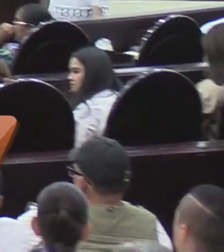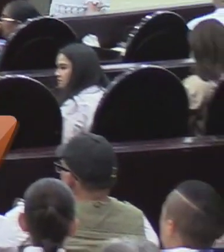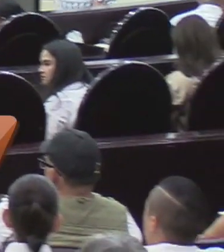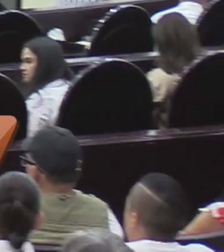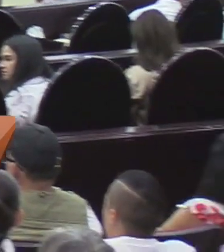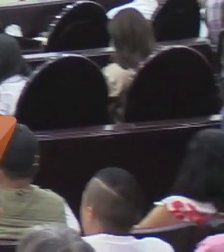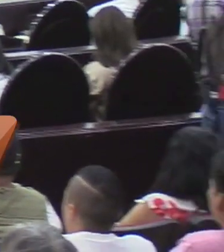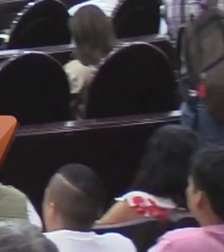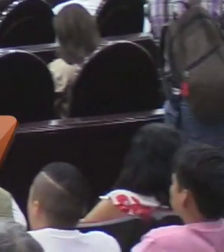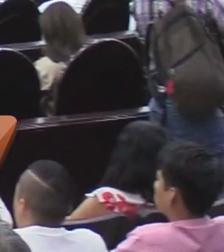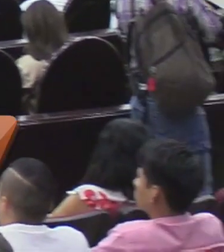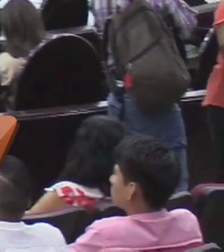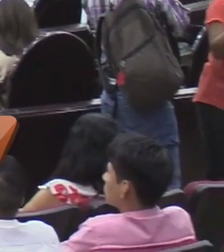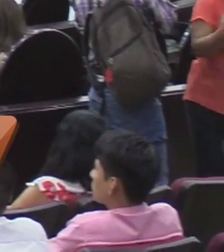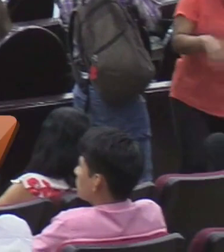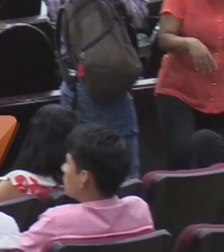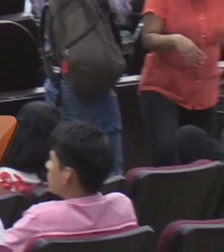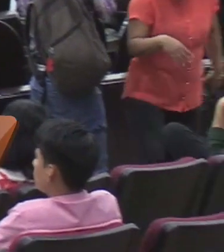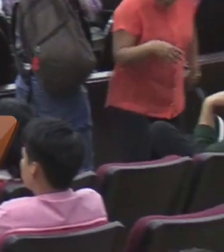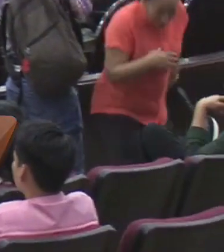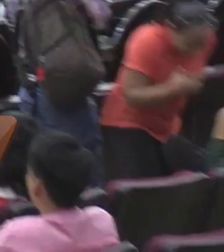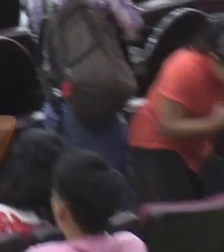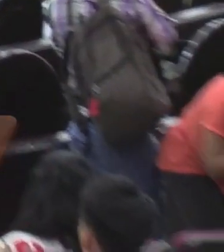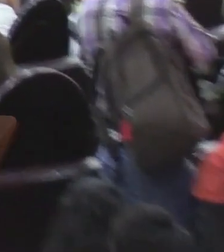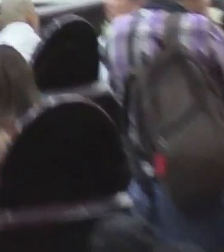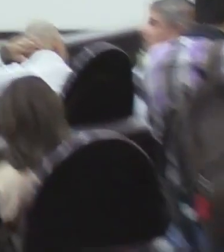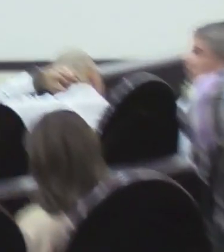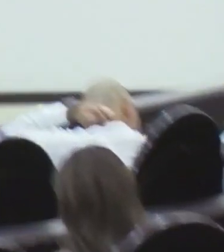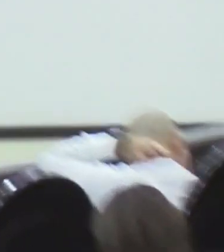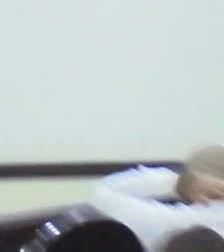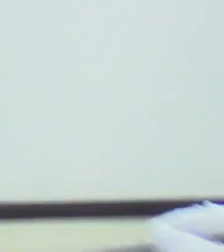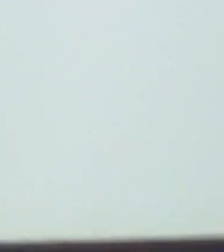tema transporte público rural en